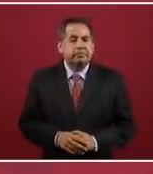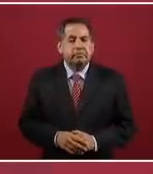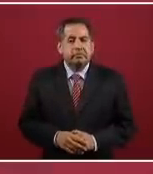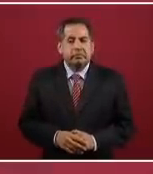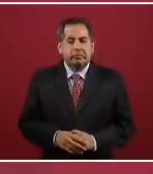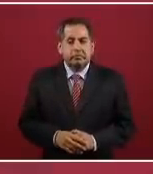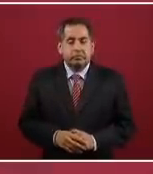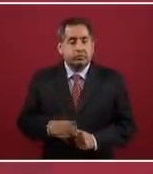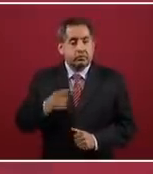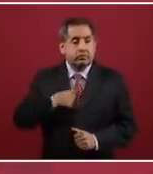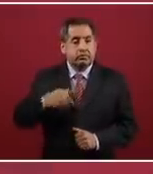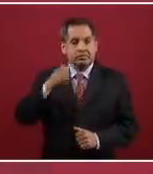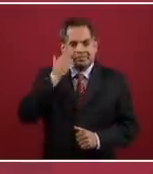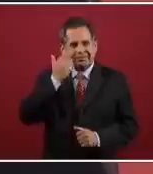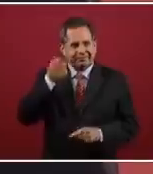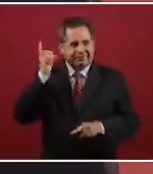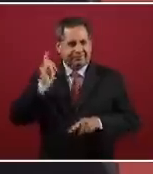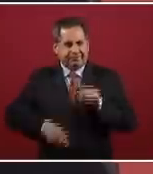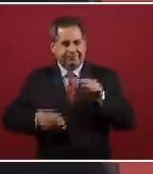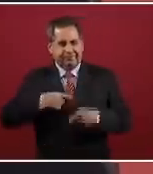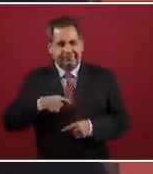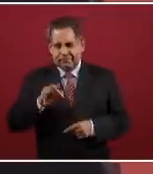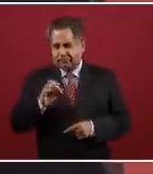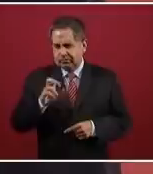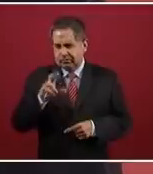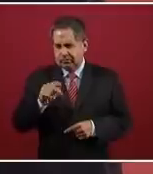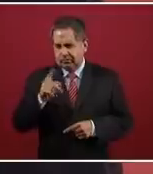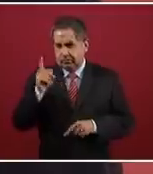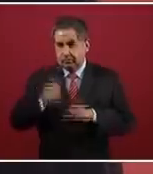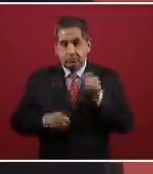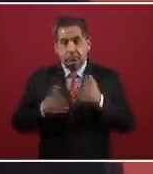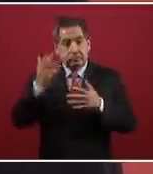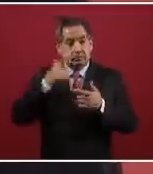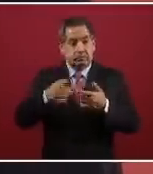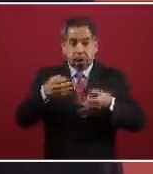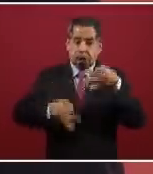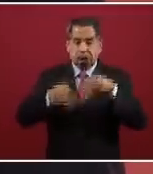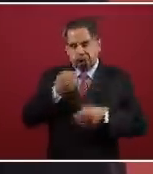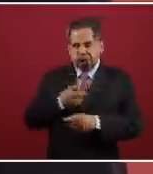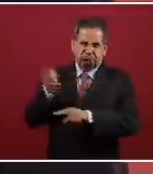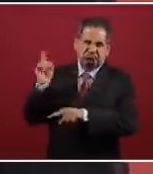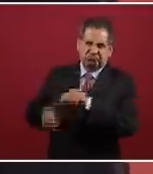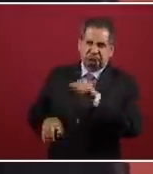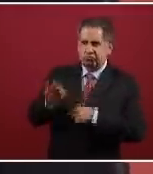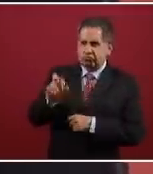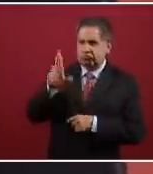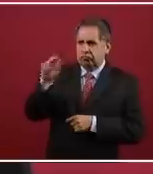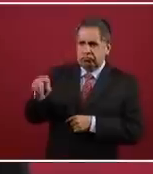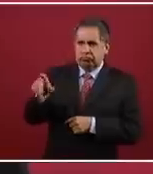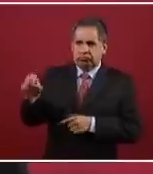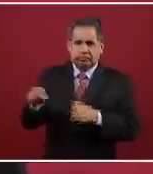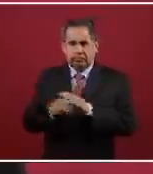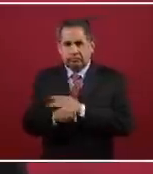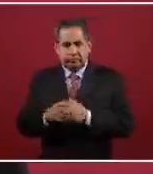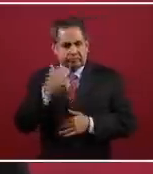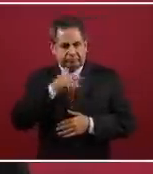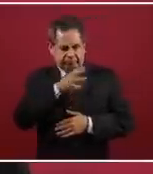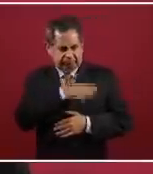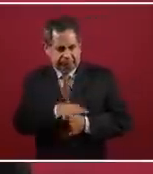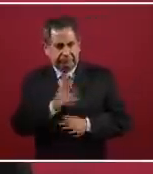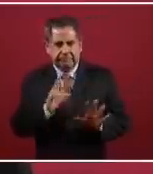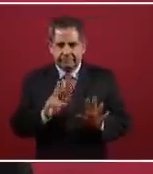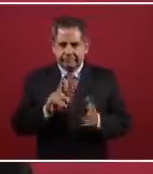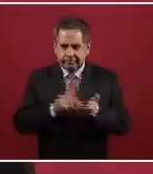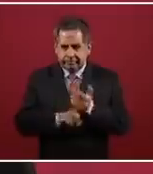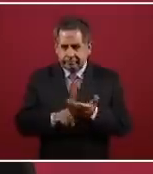cuando me querían desaforar, mejor dicho, cuando me desaforaron. Lo que pasa es que no pudieron, pero